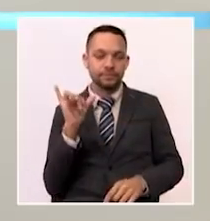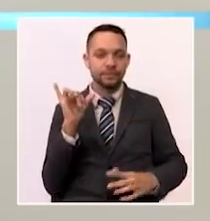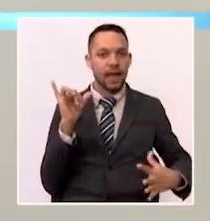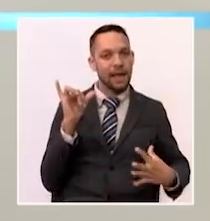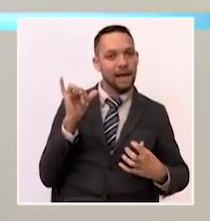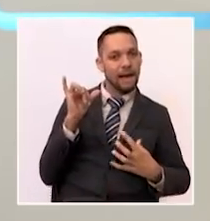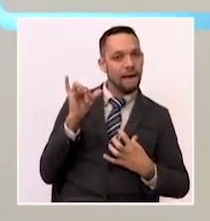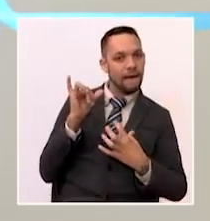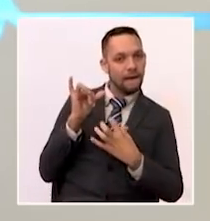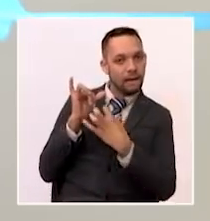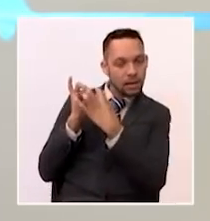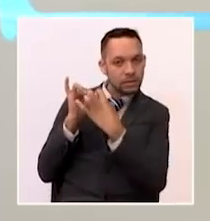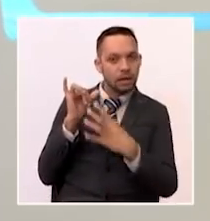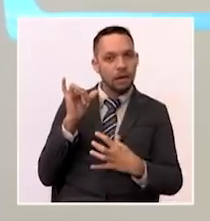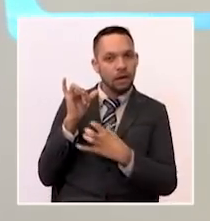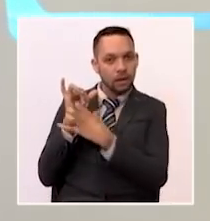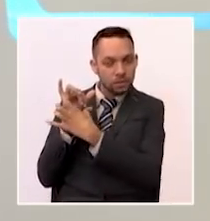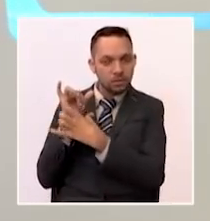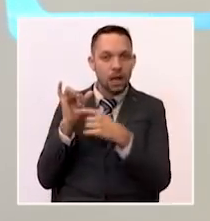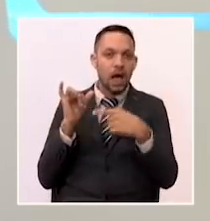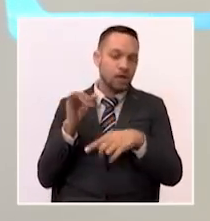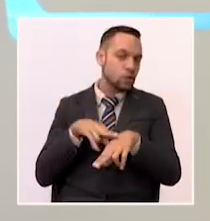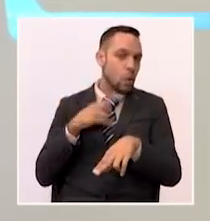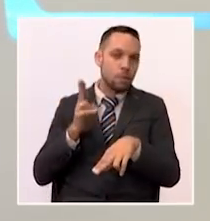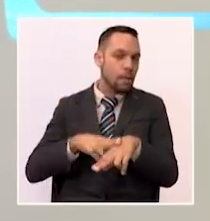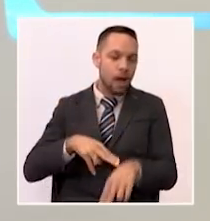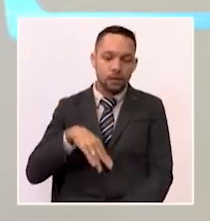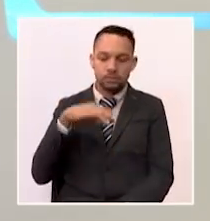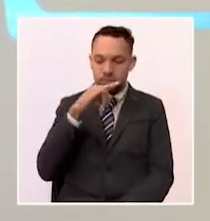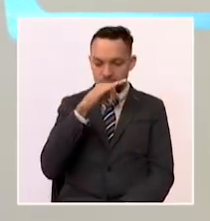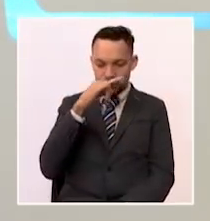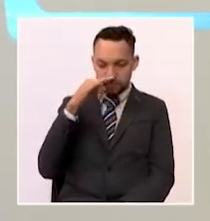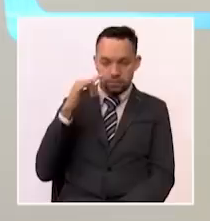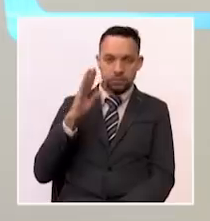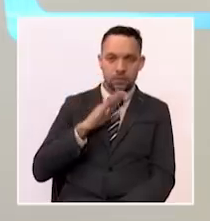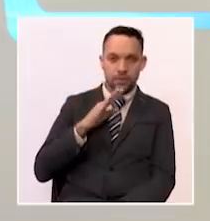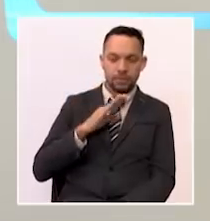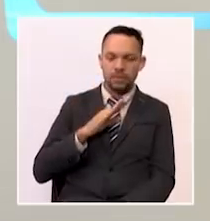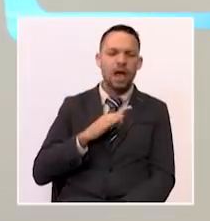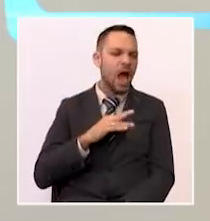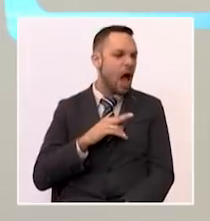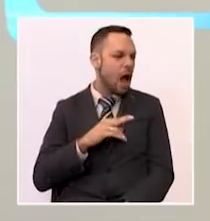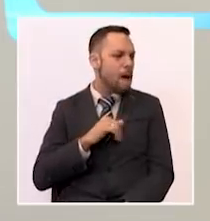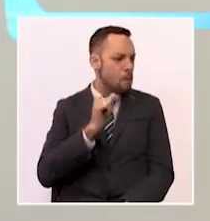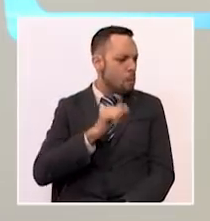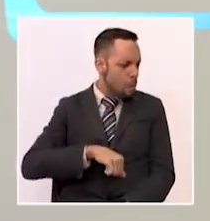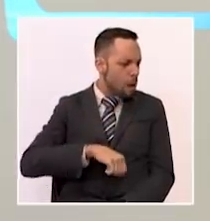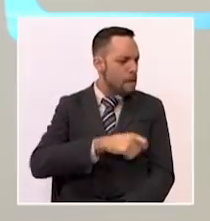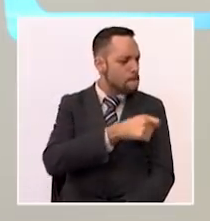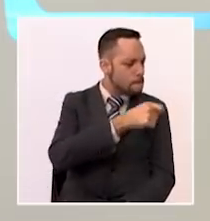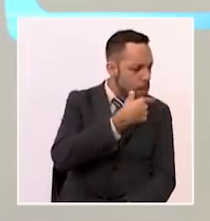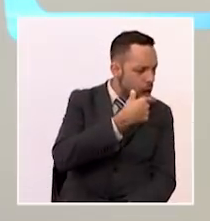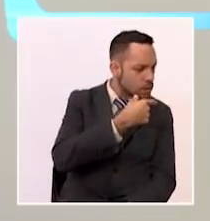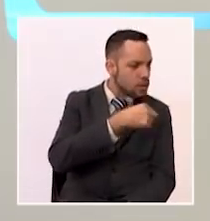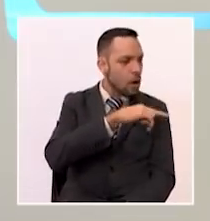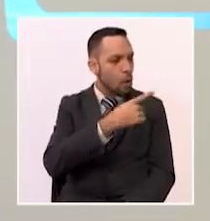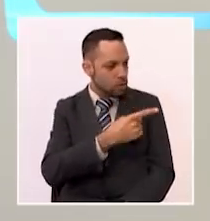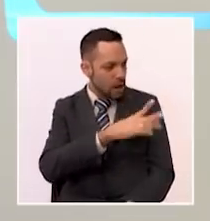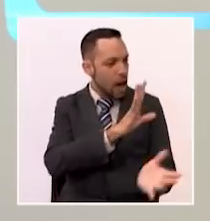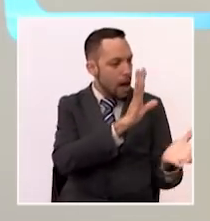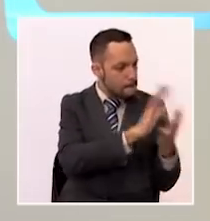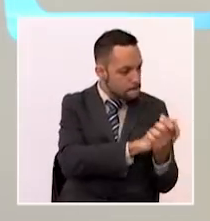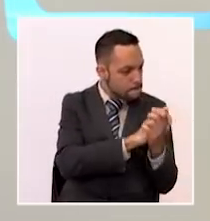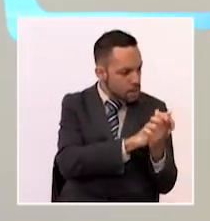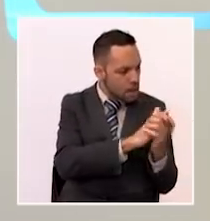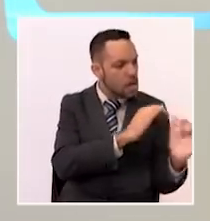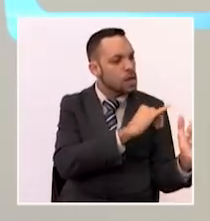cáncer de vagina son flujos fétidos. Y la paciente tomando metronidazol, tomando trimetoprim, que lo que le mandaron a la amiga de la infección urinaria, que lo que le